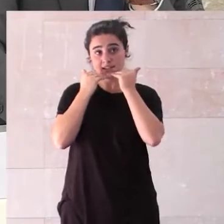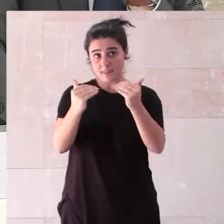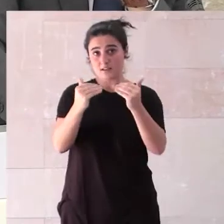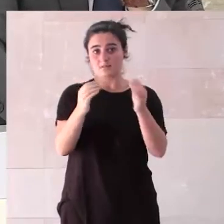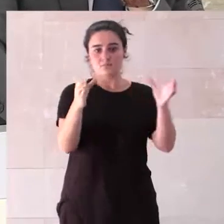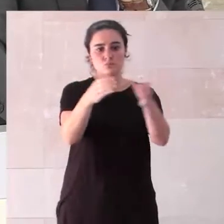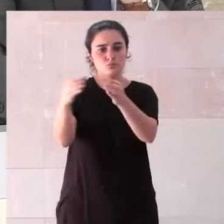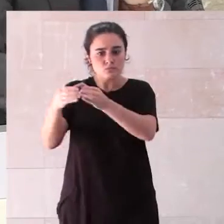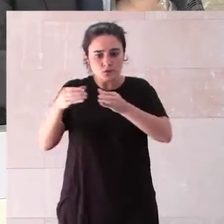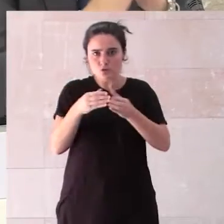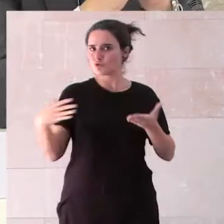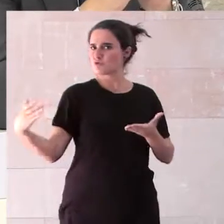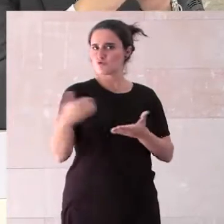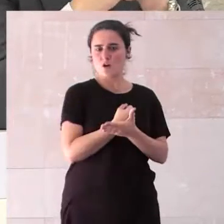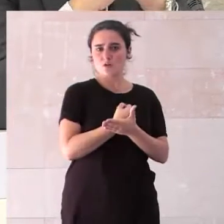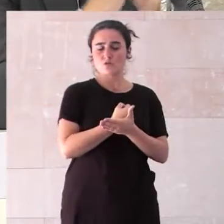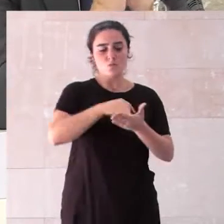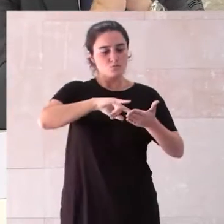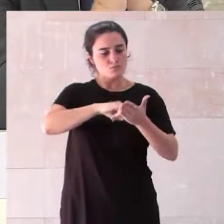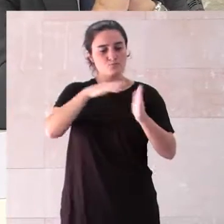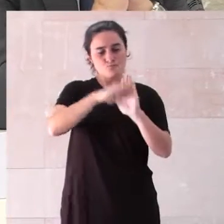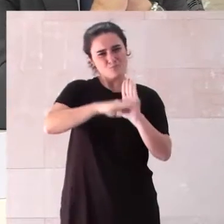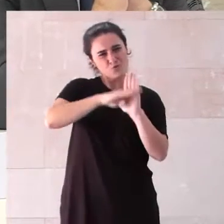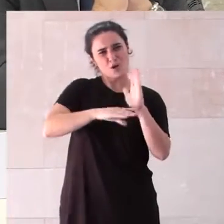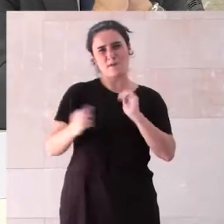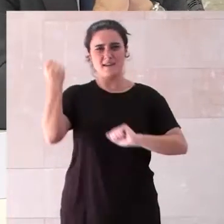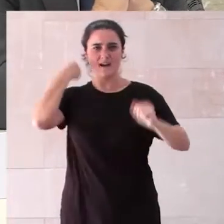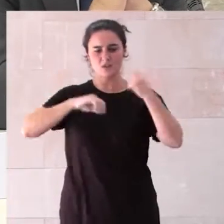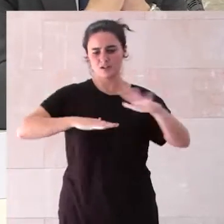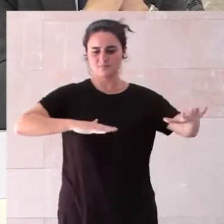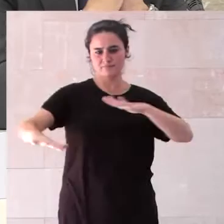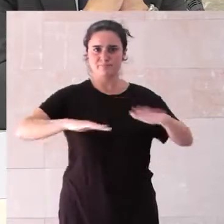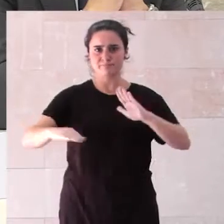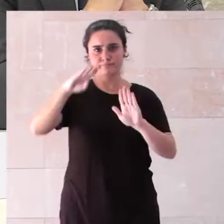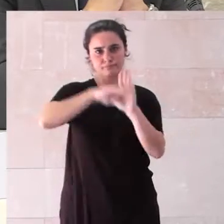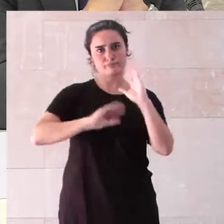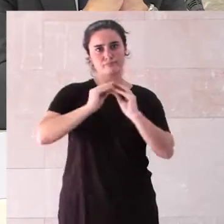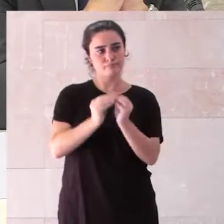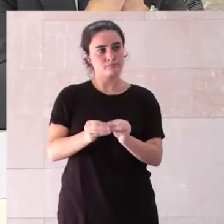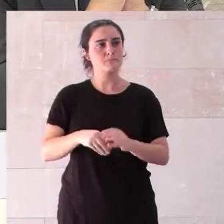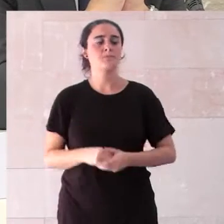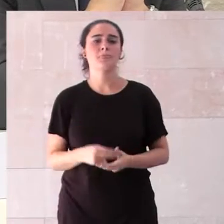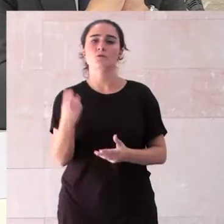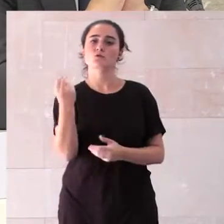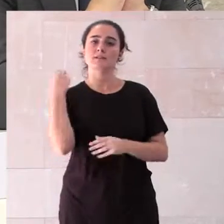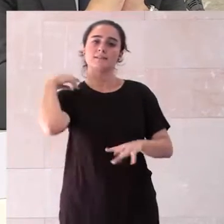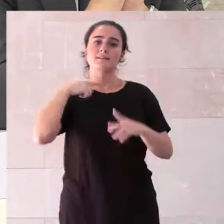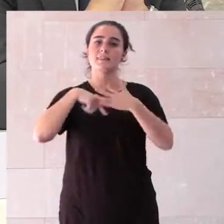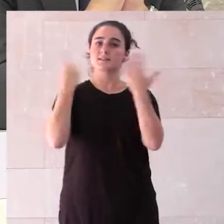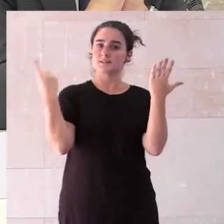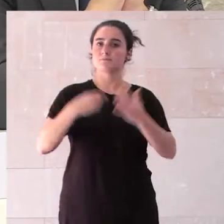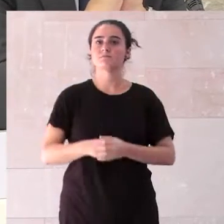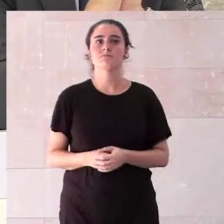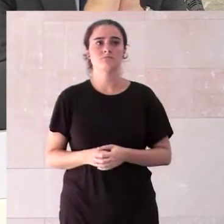de La Llanada han realizado un programa de acciones en el 2016. El consenso político al respecto ha